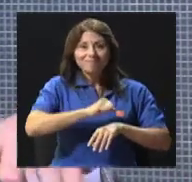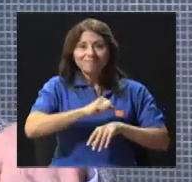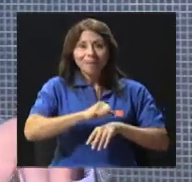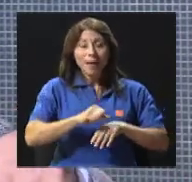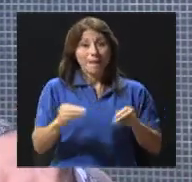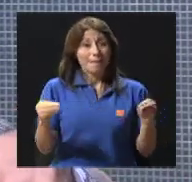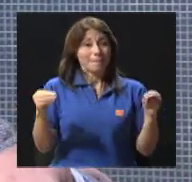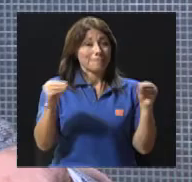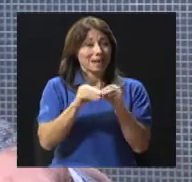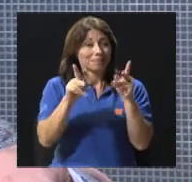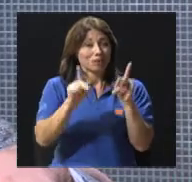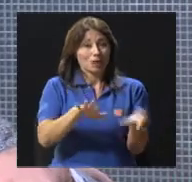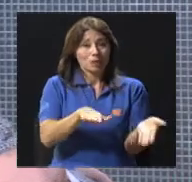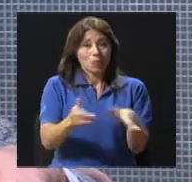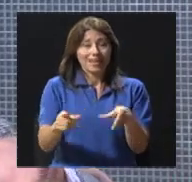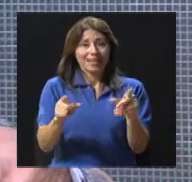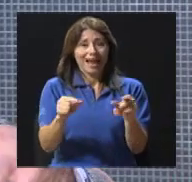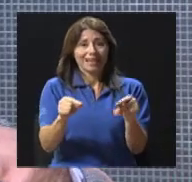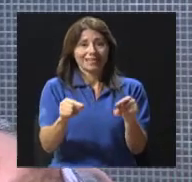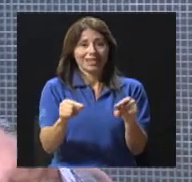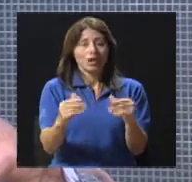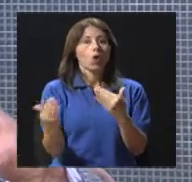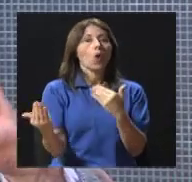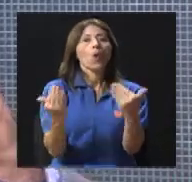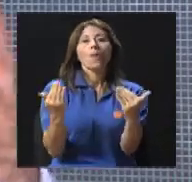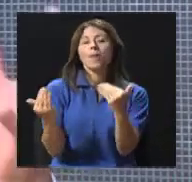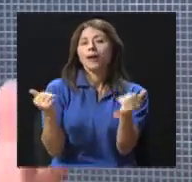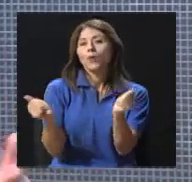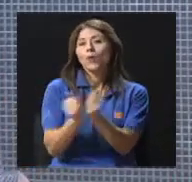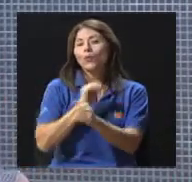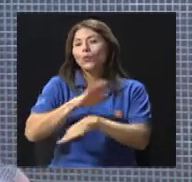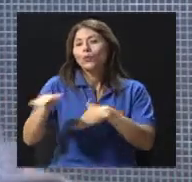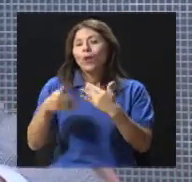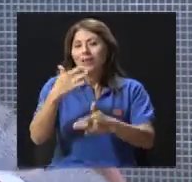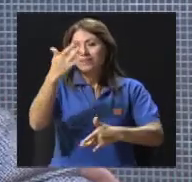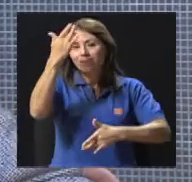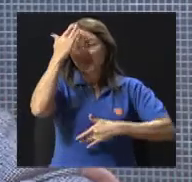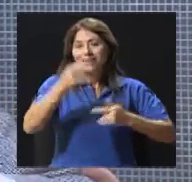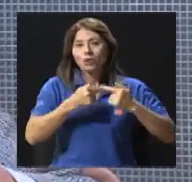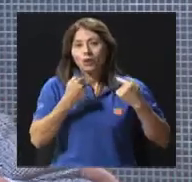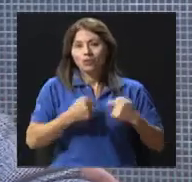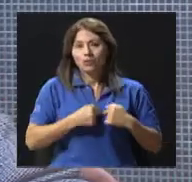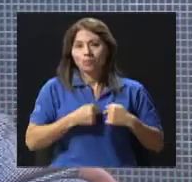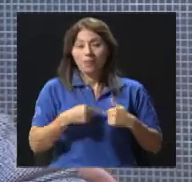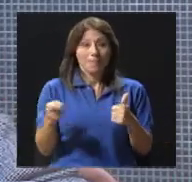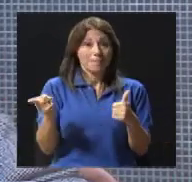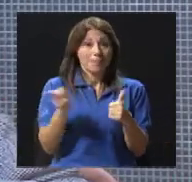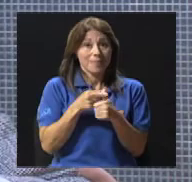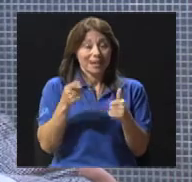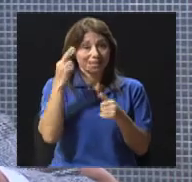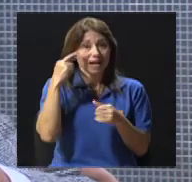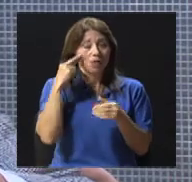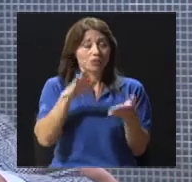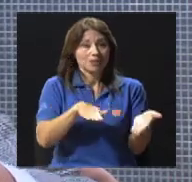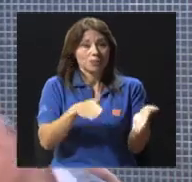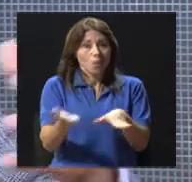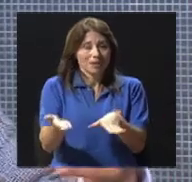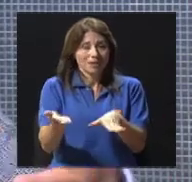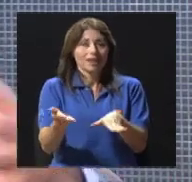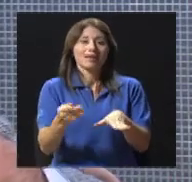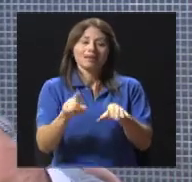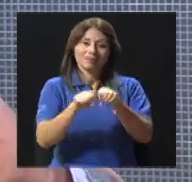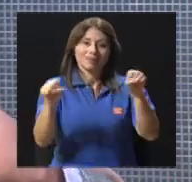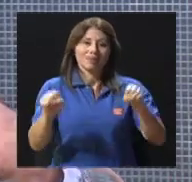mata más personas en el país que todas las enfermedades del corazón juntas. Las primeras causas de muerte son enfermedades del sistema circulatorio, que